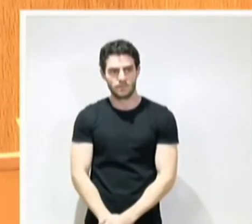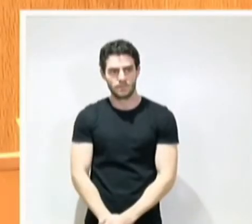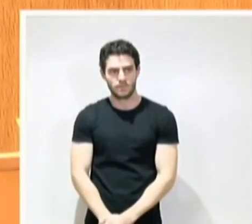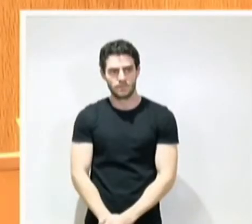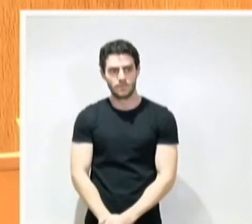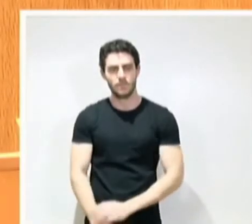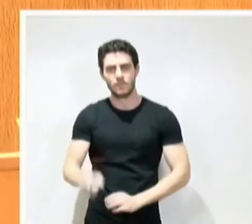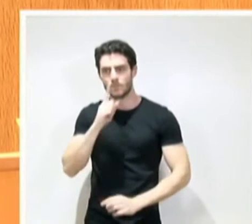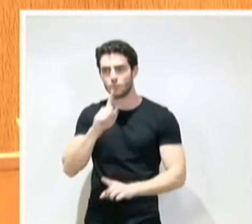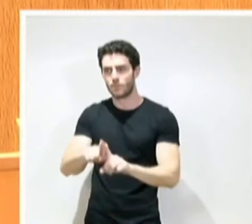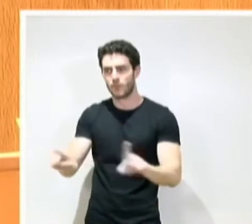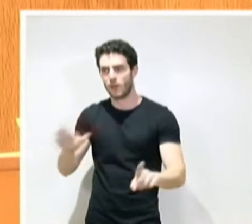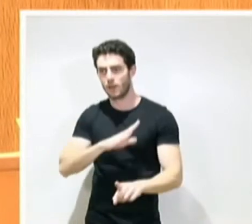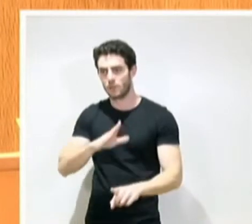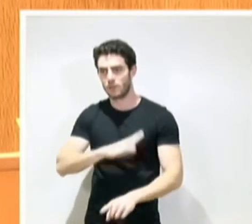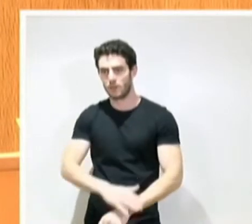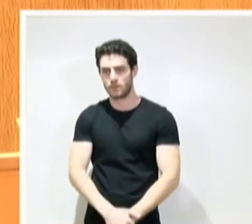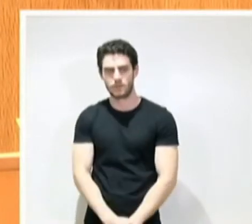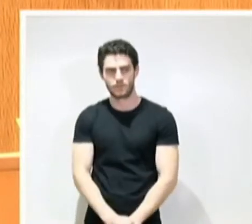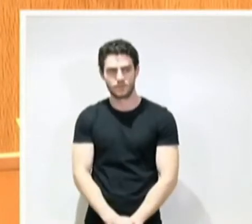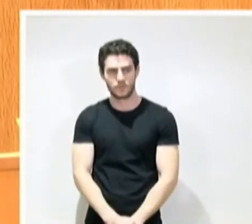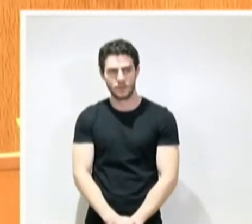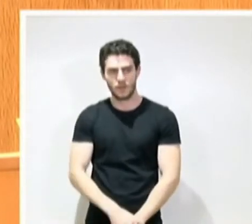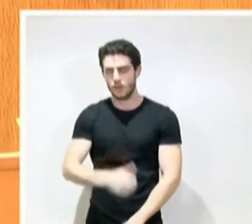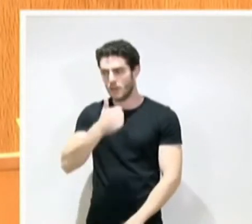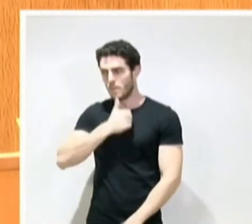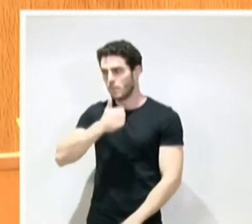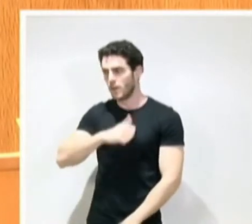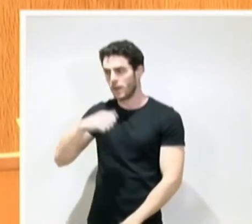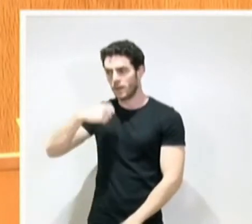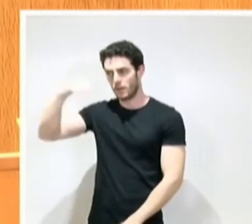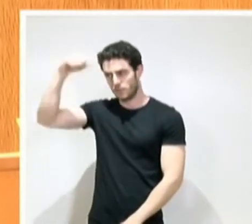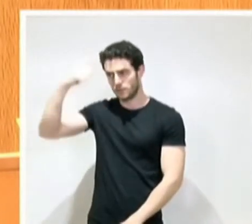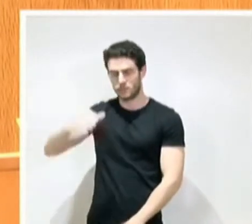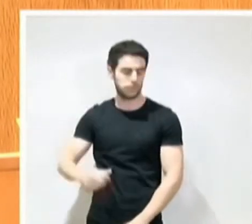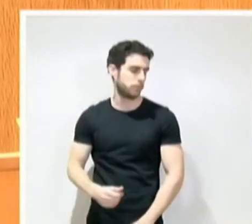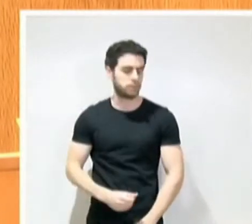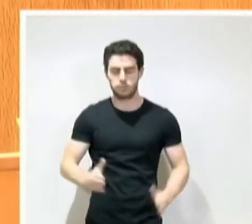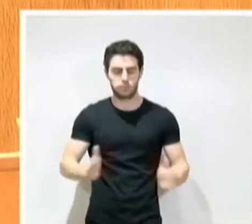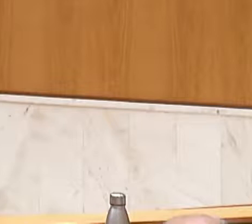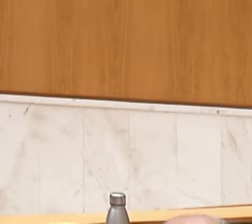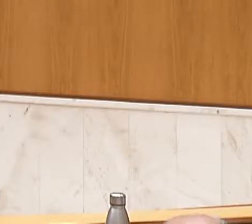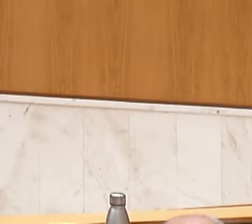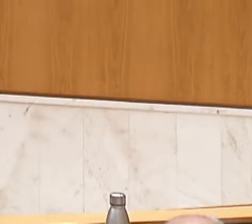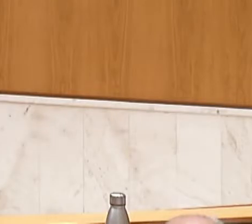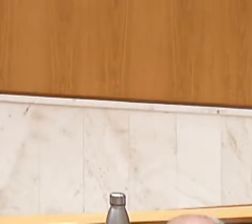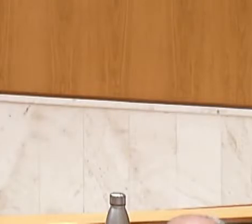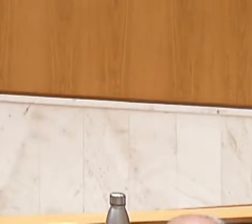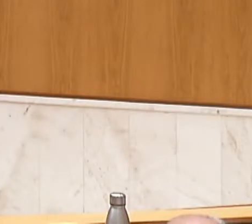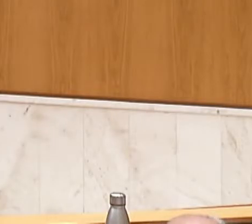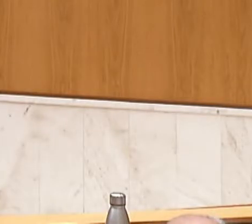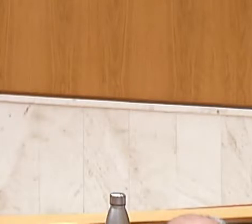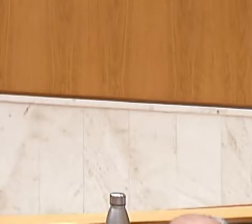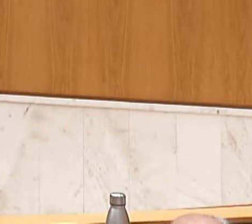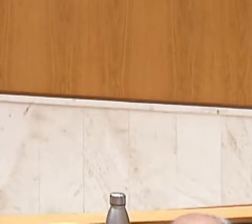silencio qué paciencia tiene este señor presidente más que es antojo pediatría del